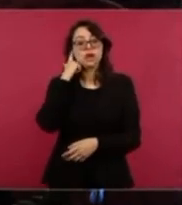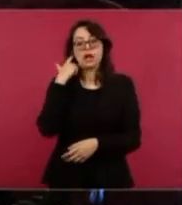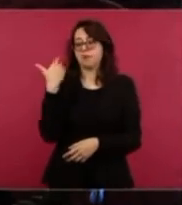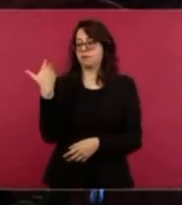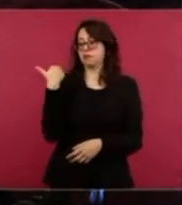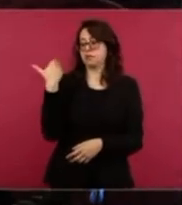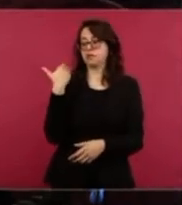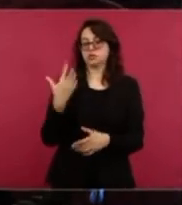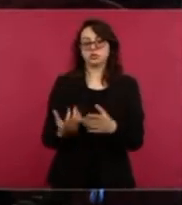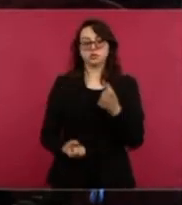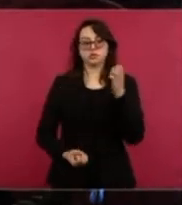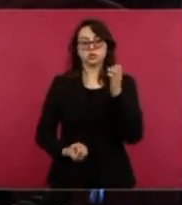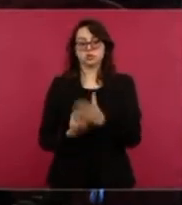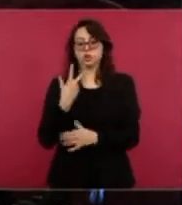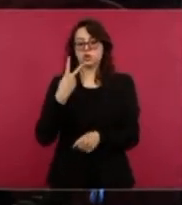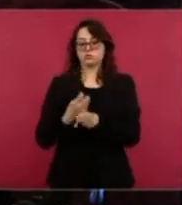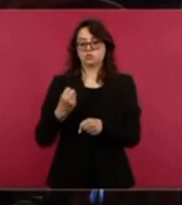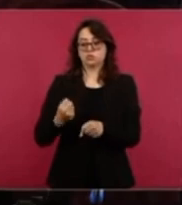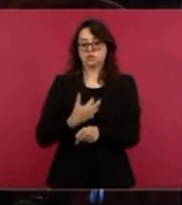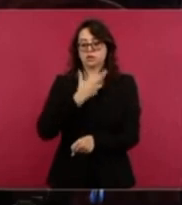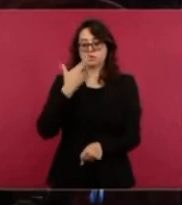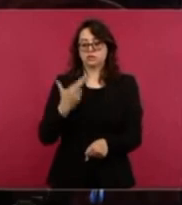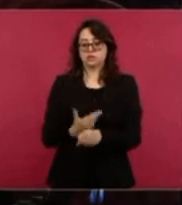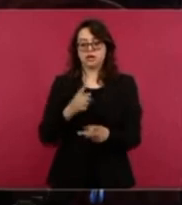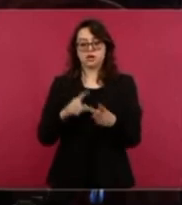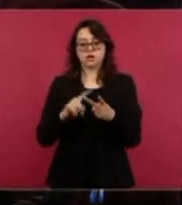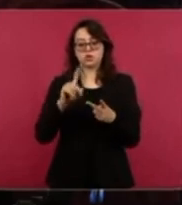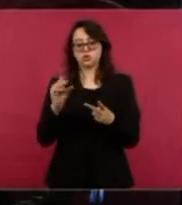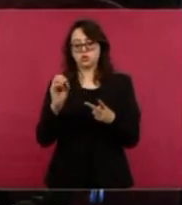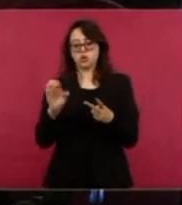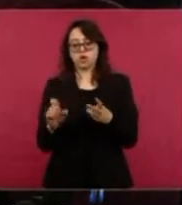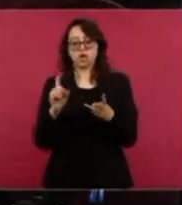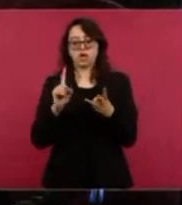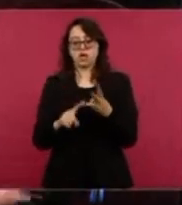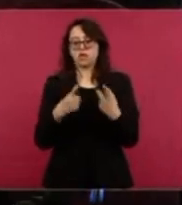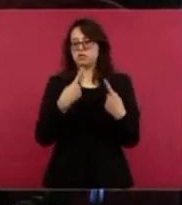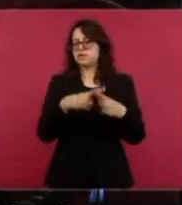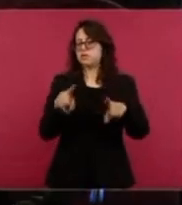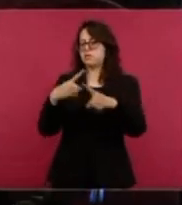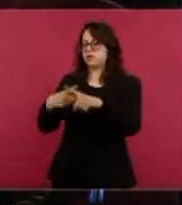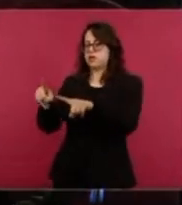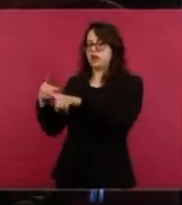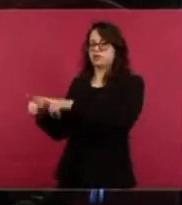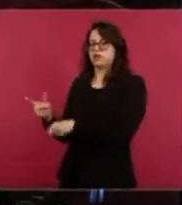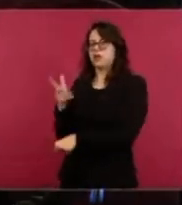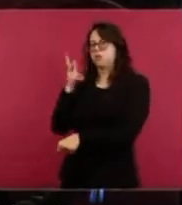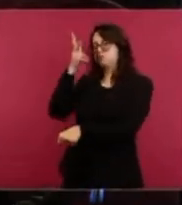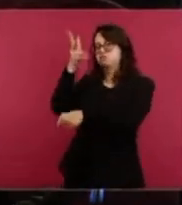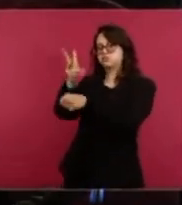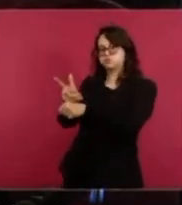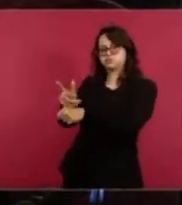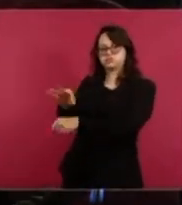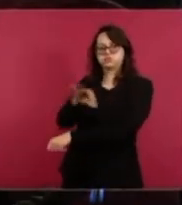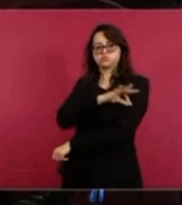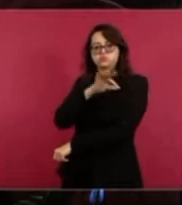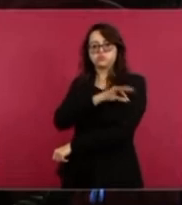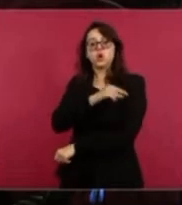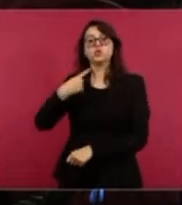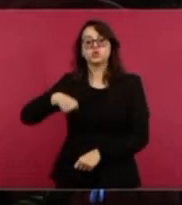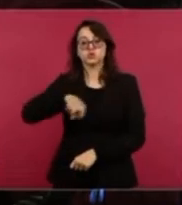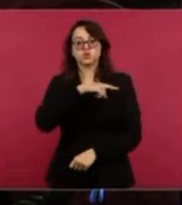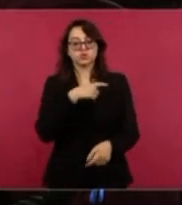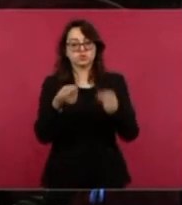subsecretario, también el maestro Zoé Robledo, el doctor Pedro Centeno, etcétera. Hasta los medios de comunicación amablemente nos hicieron favor de